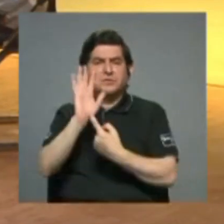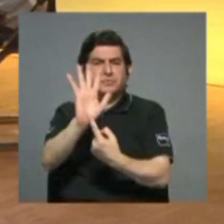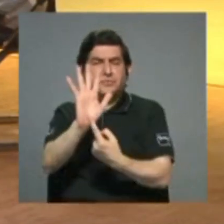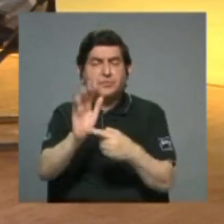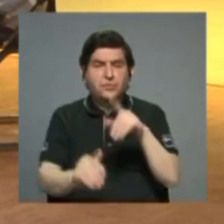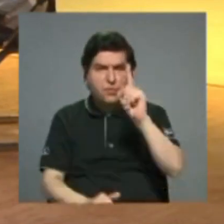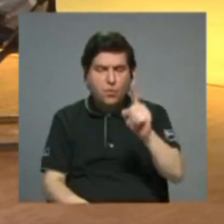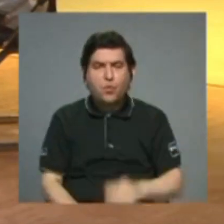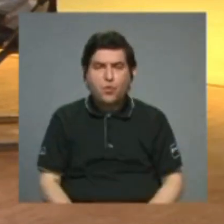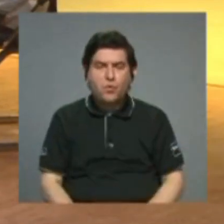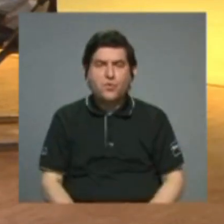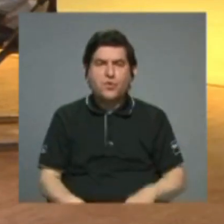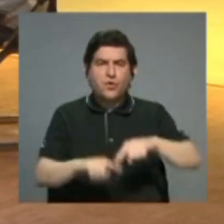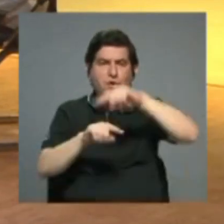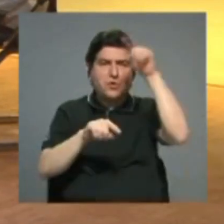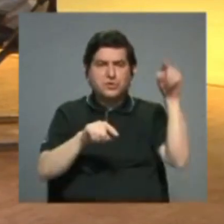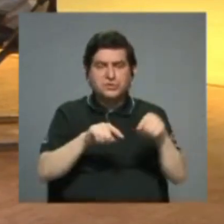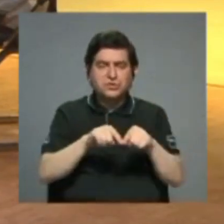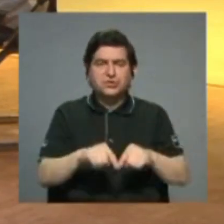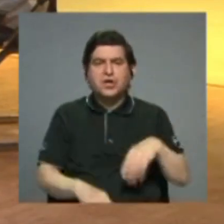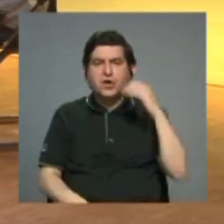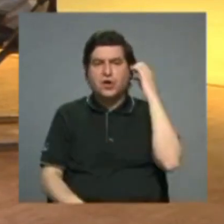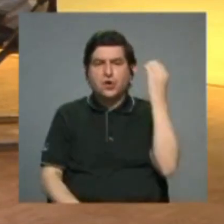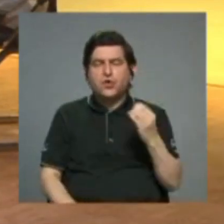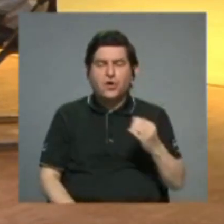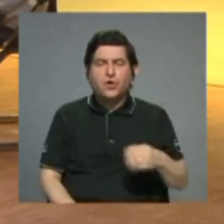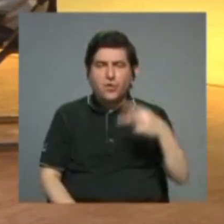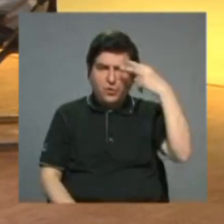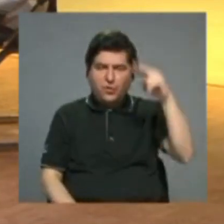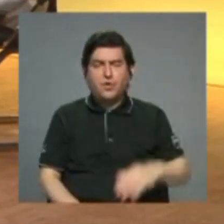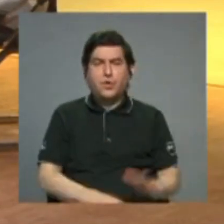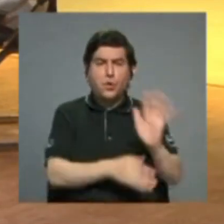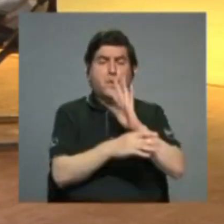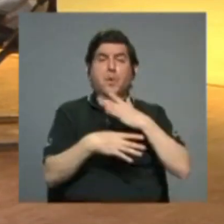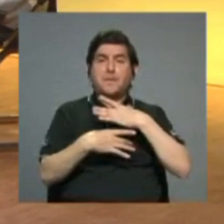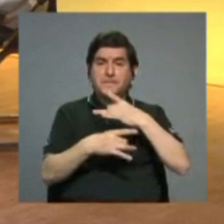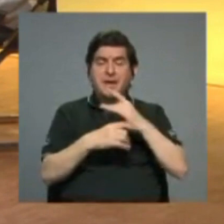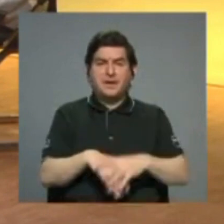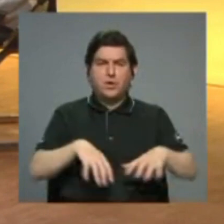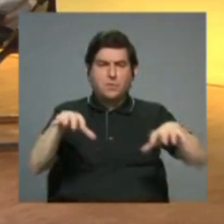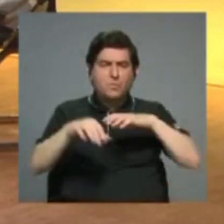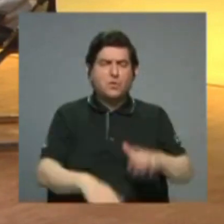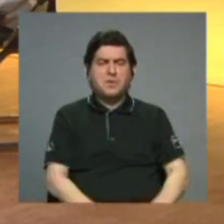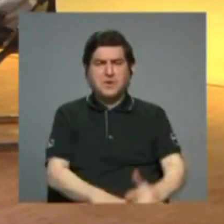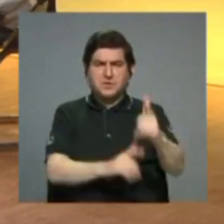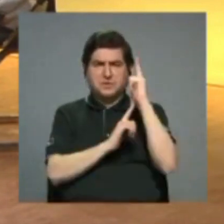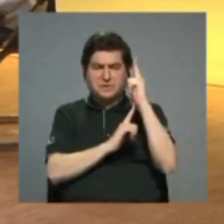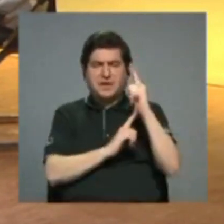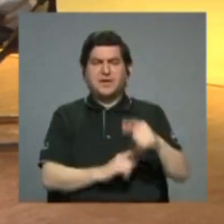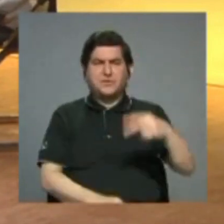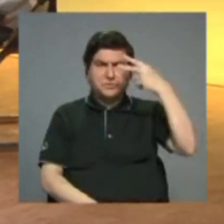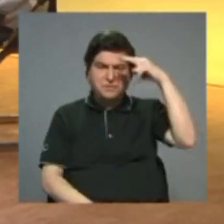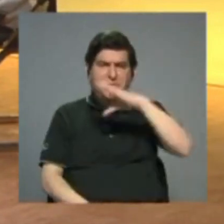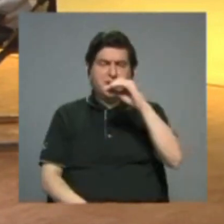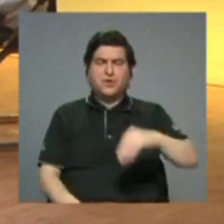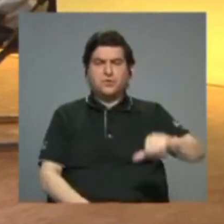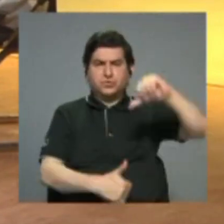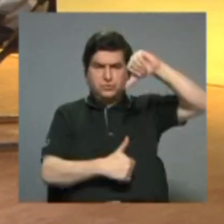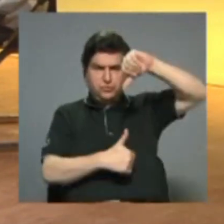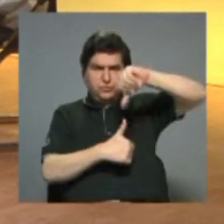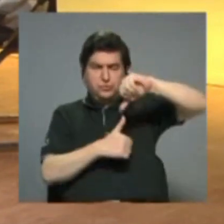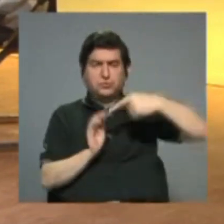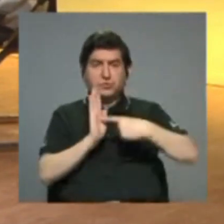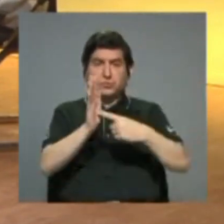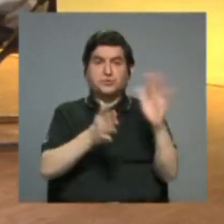de ellos fue el Ciclo de Oro mexicano, con películas interesantes, Movimientos Armados en México y Centroamérica, en donde se